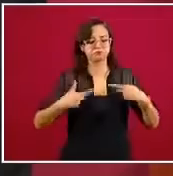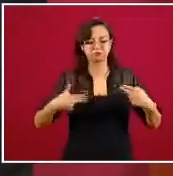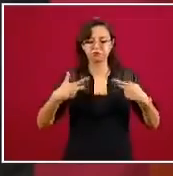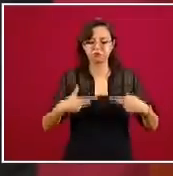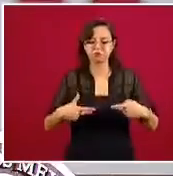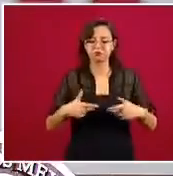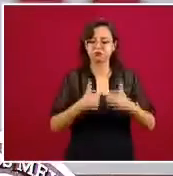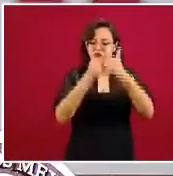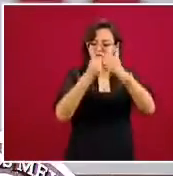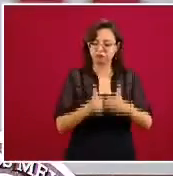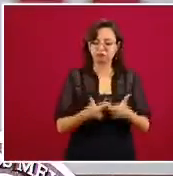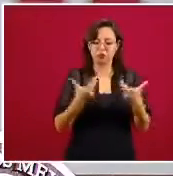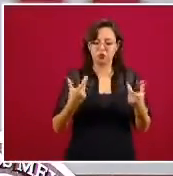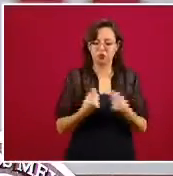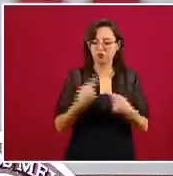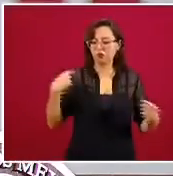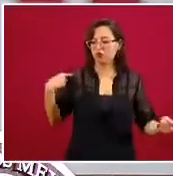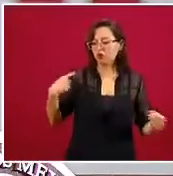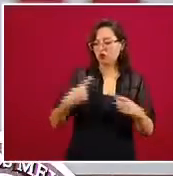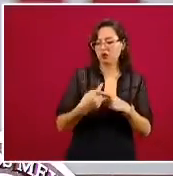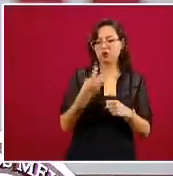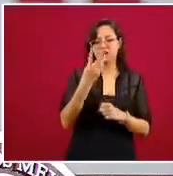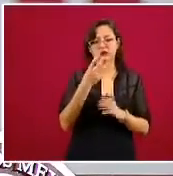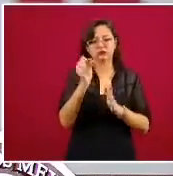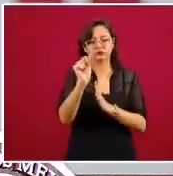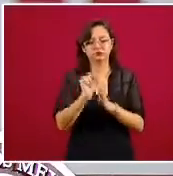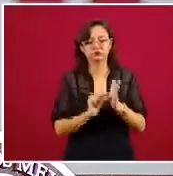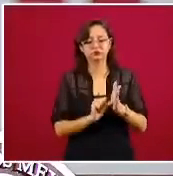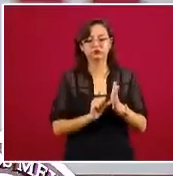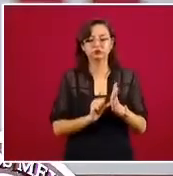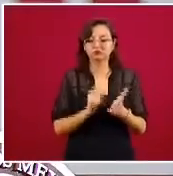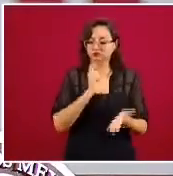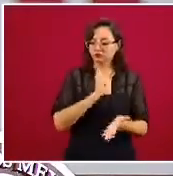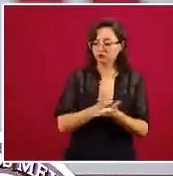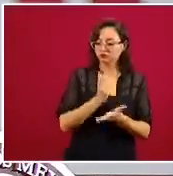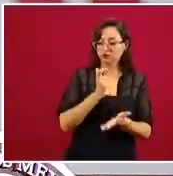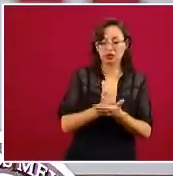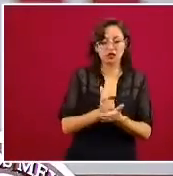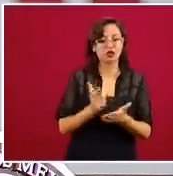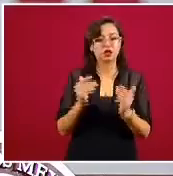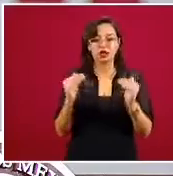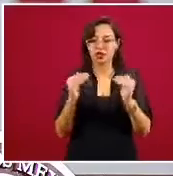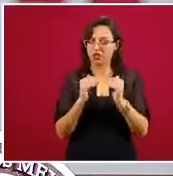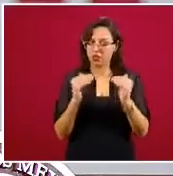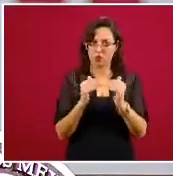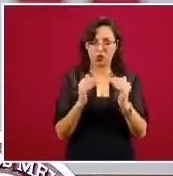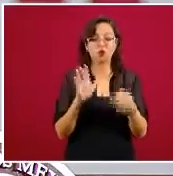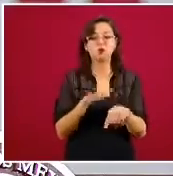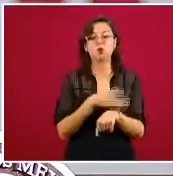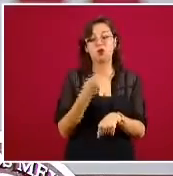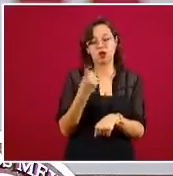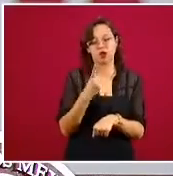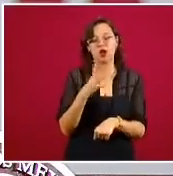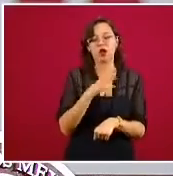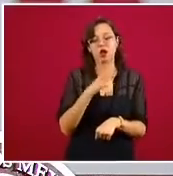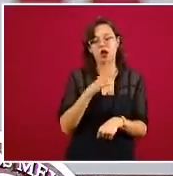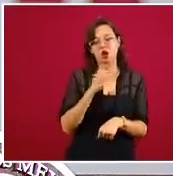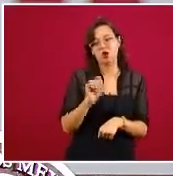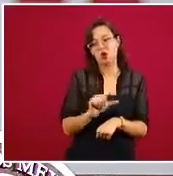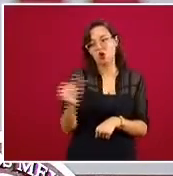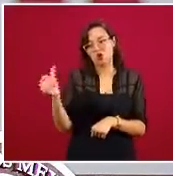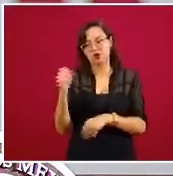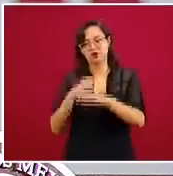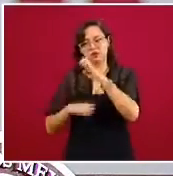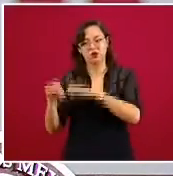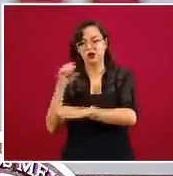trabajadores durante los últimos 3 meses, y el salario de estos, porque también hemos visto comportamientos en donde no se